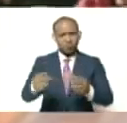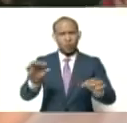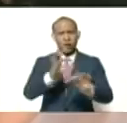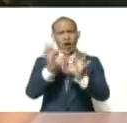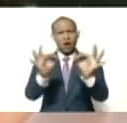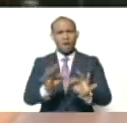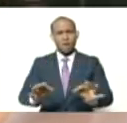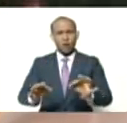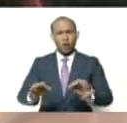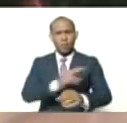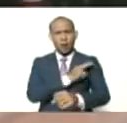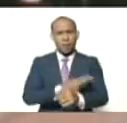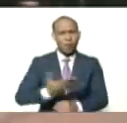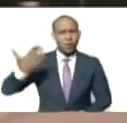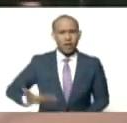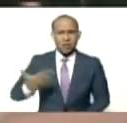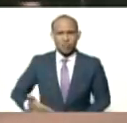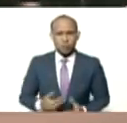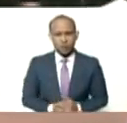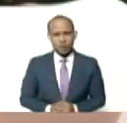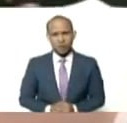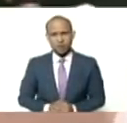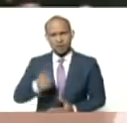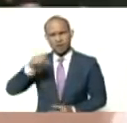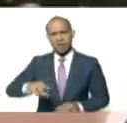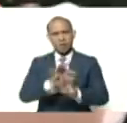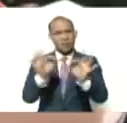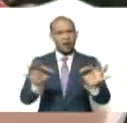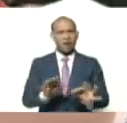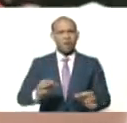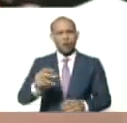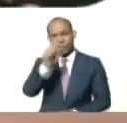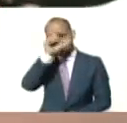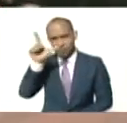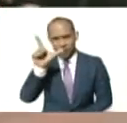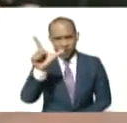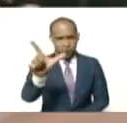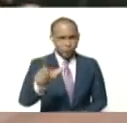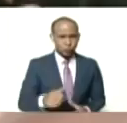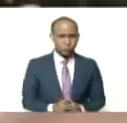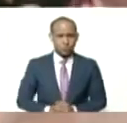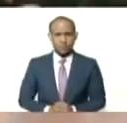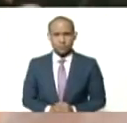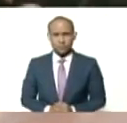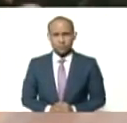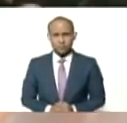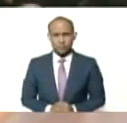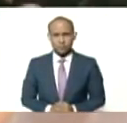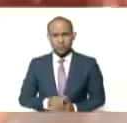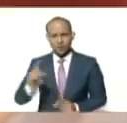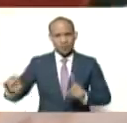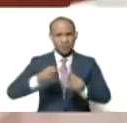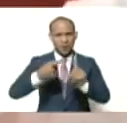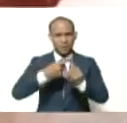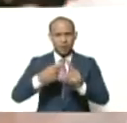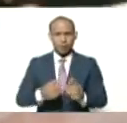arquitectura de poder importante y, en consecuencia, el Partido Socialista Unido de Venezuela,